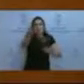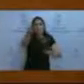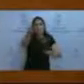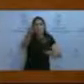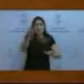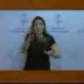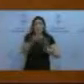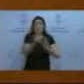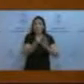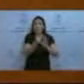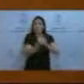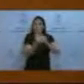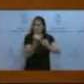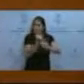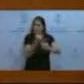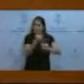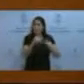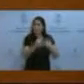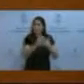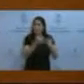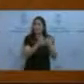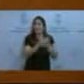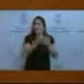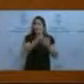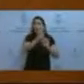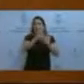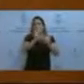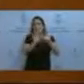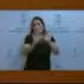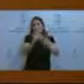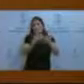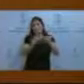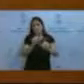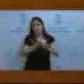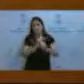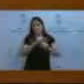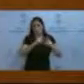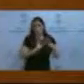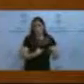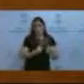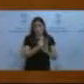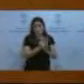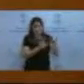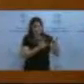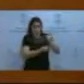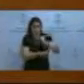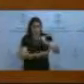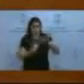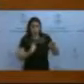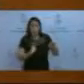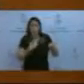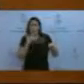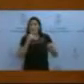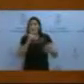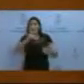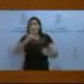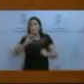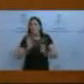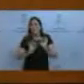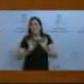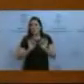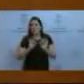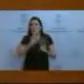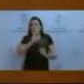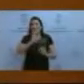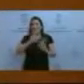En diciembre de 2016 constituían el 46% de los parados en Asturias y en el dato que usted ha dado de agosto es casi el 50%. Para ser exactos, el